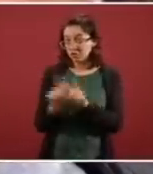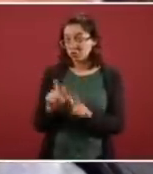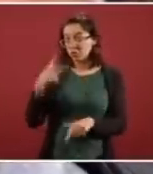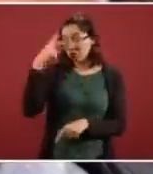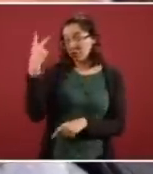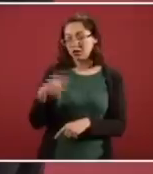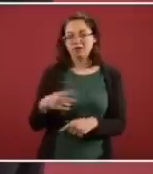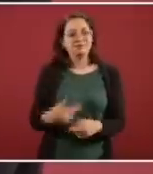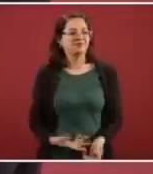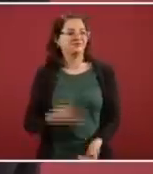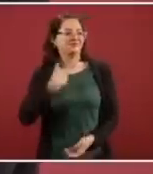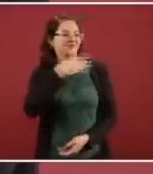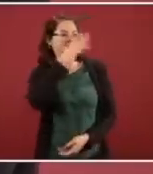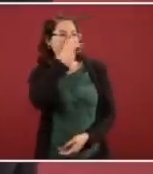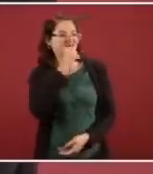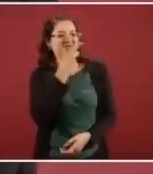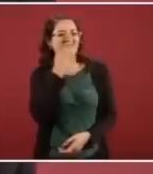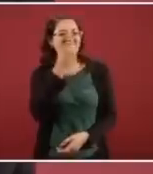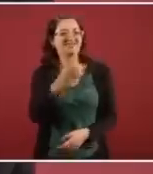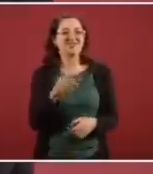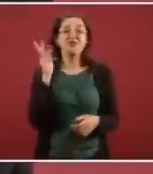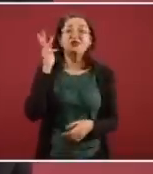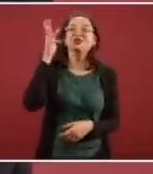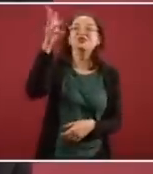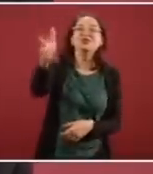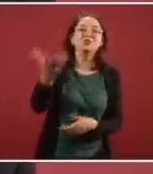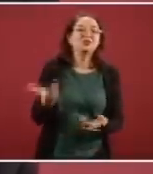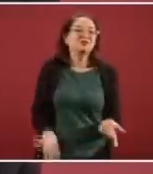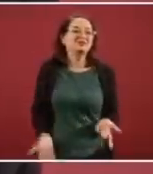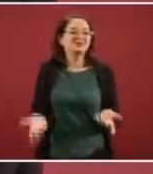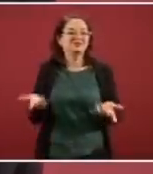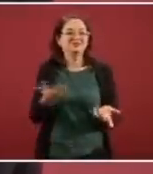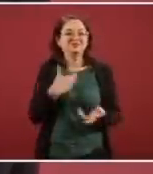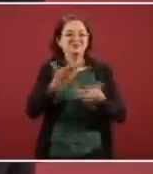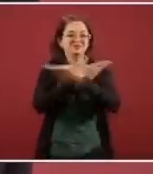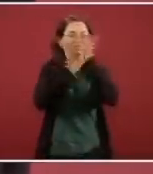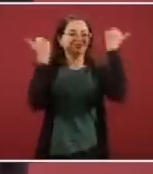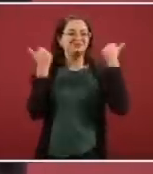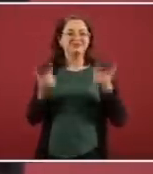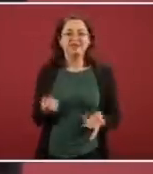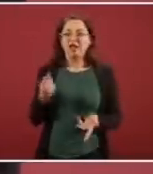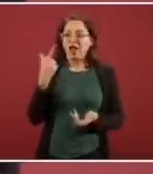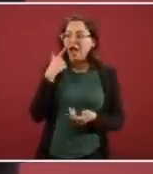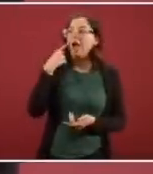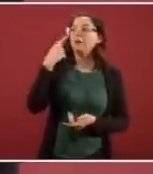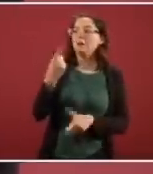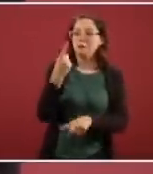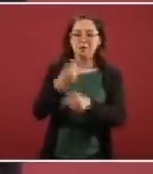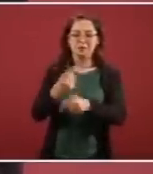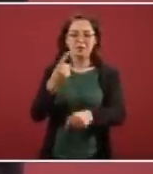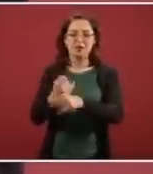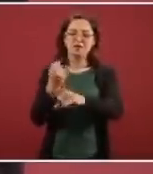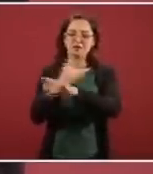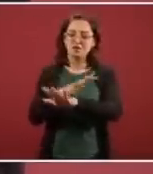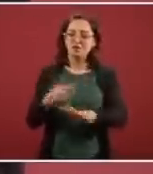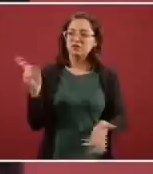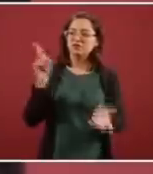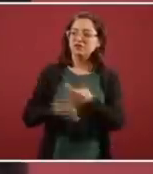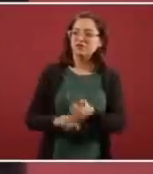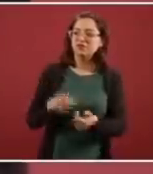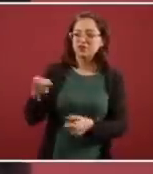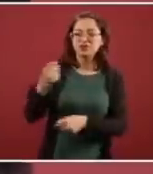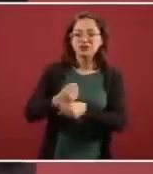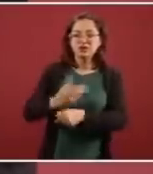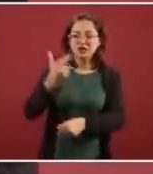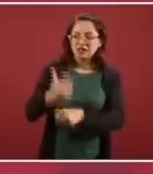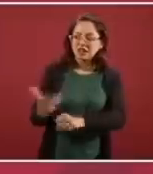no me puedo adelantar, ¿no?, a lo que van a determinar en la Secretaría. Lo